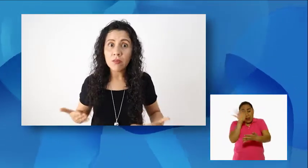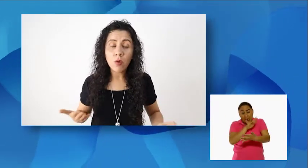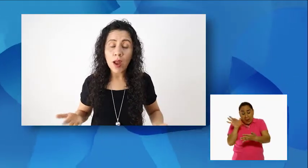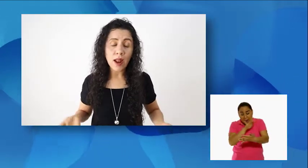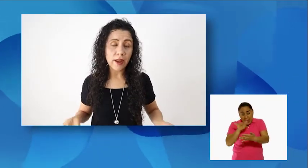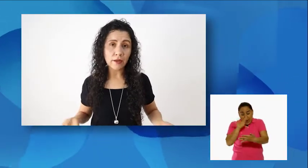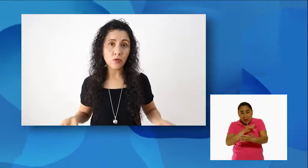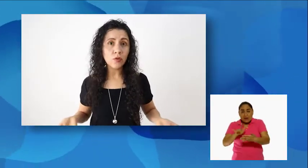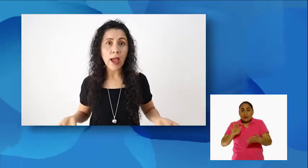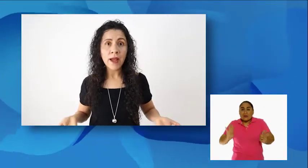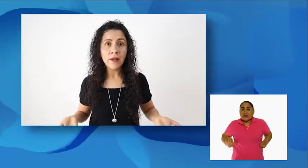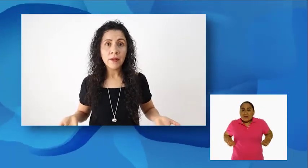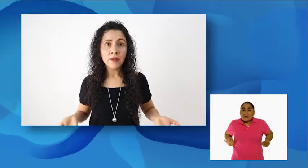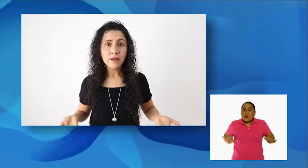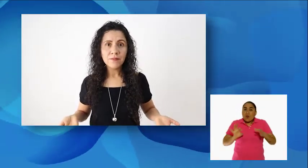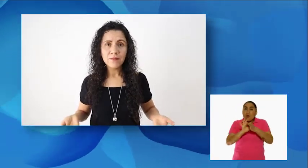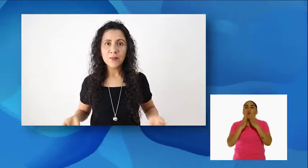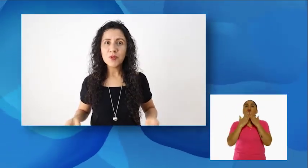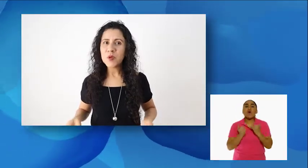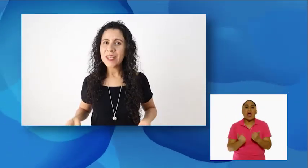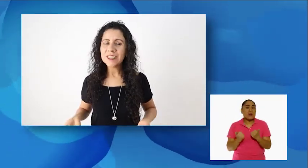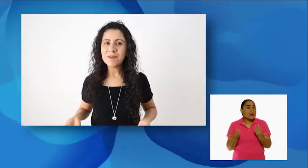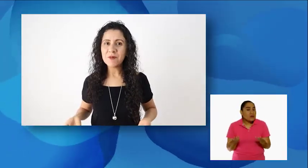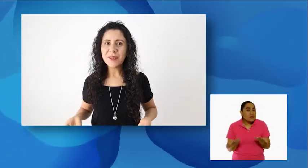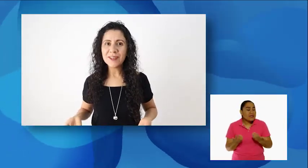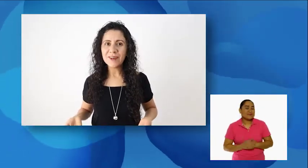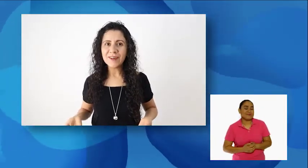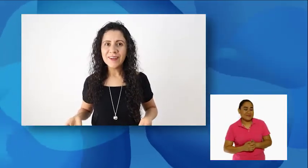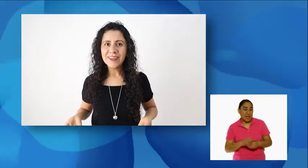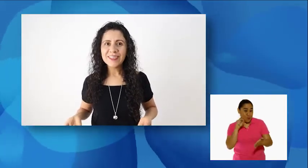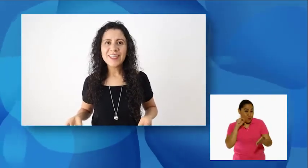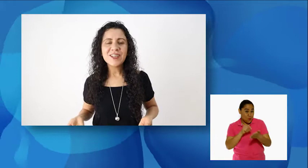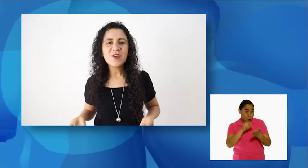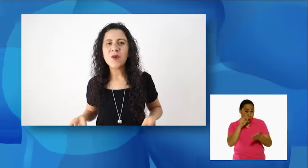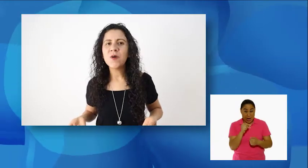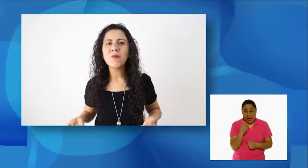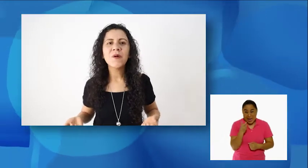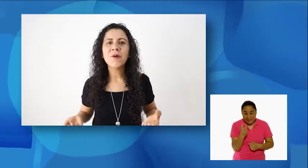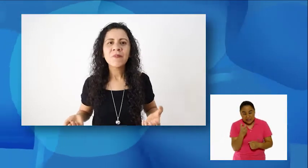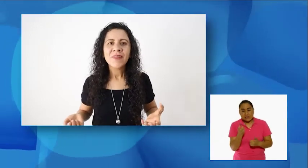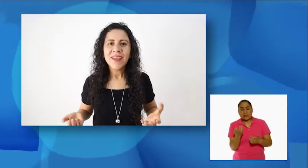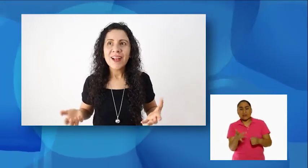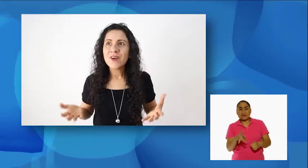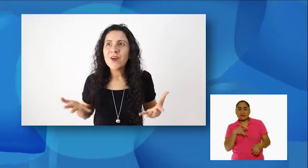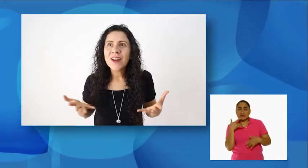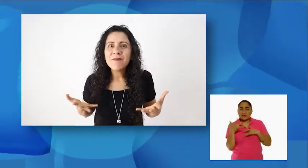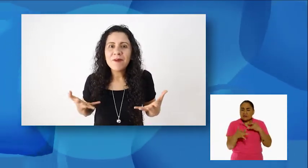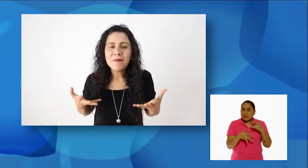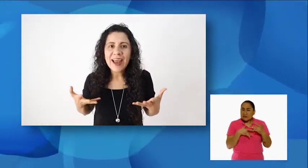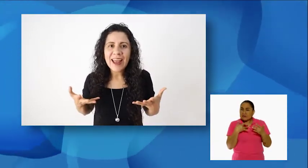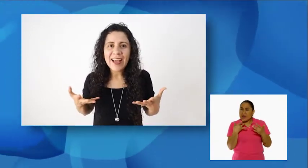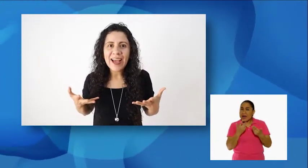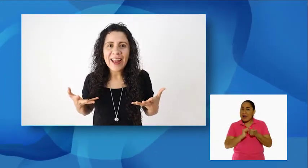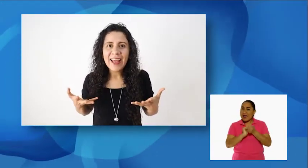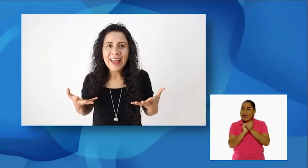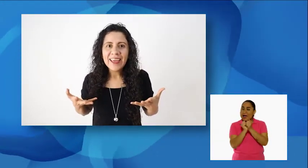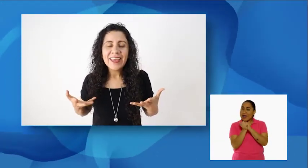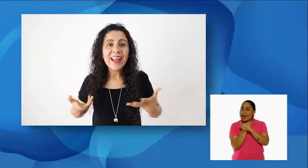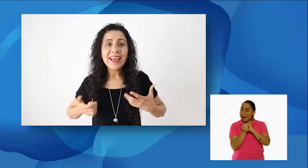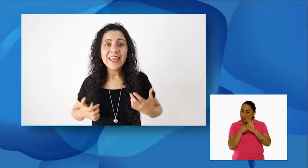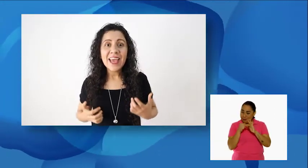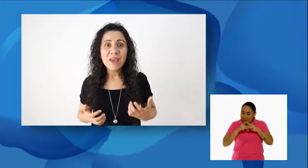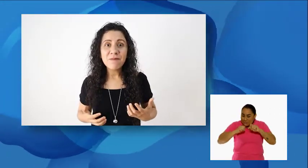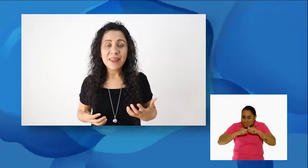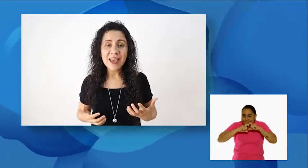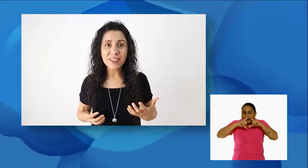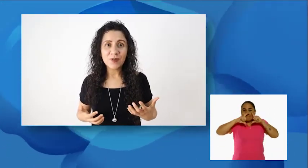dar ritmo a la lectura. Punto en ese momento sintió cómo el color le volvía a la cara y